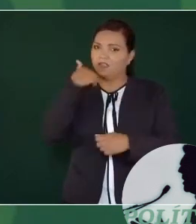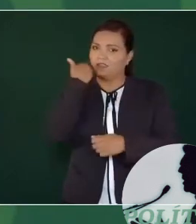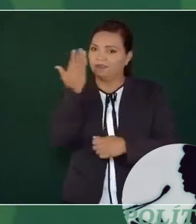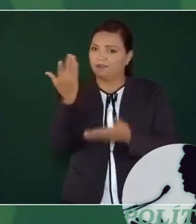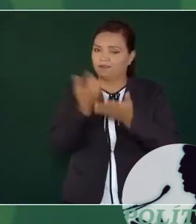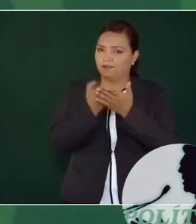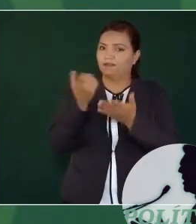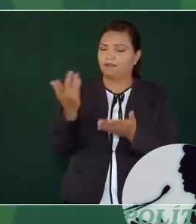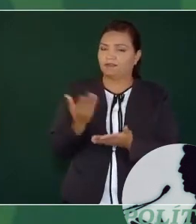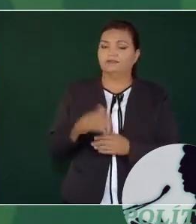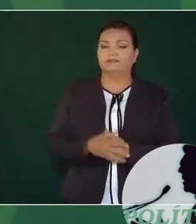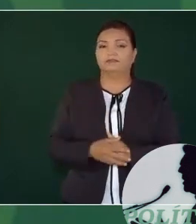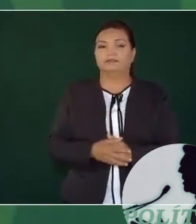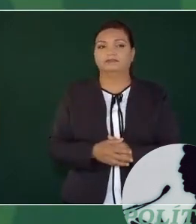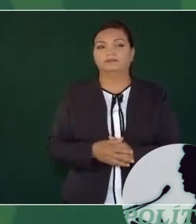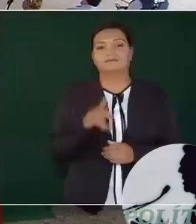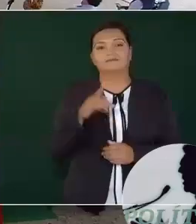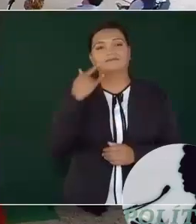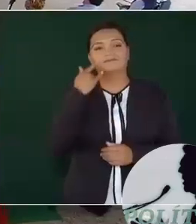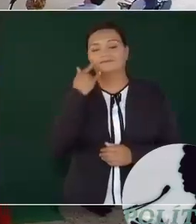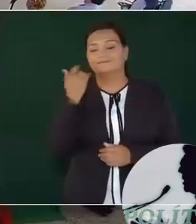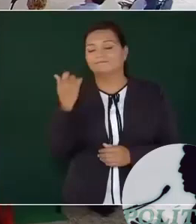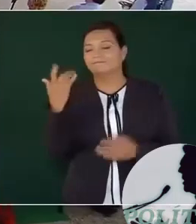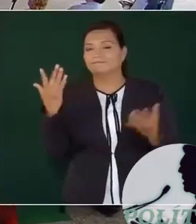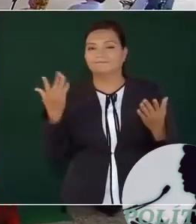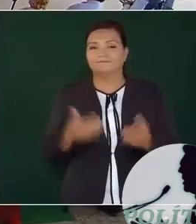pedimos, pues están en un error,